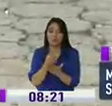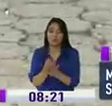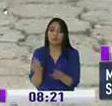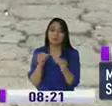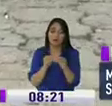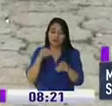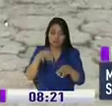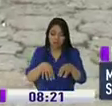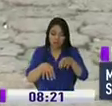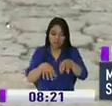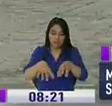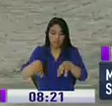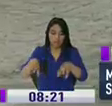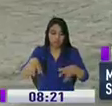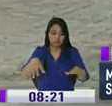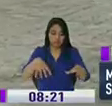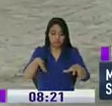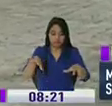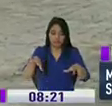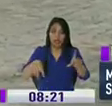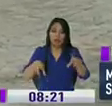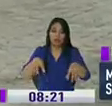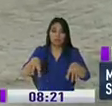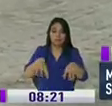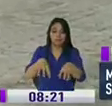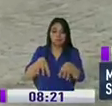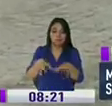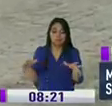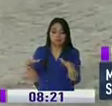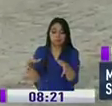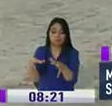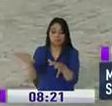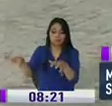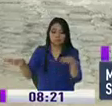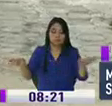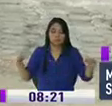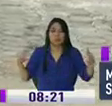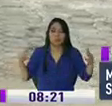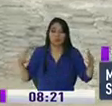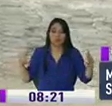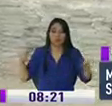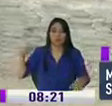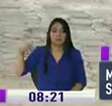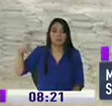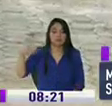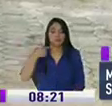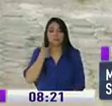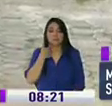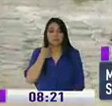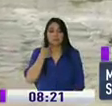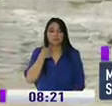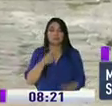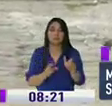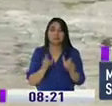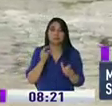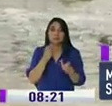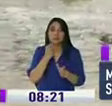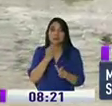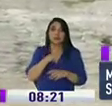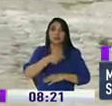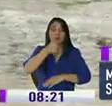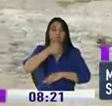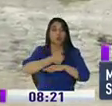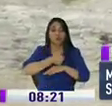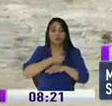adoquines están rotos y los que no están agrupados en la vereda, obstaculizando el paso peatonal. Según los moradores, las autoridades